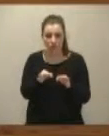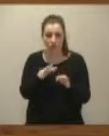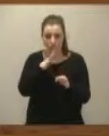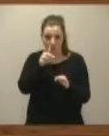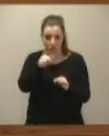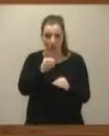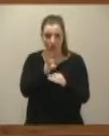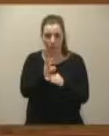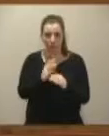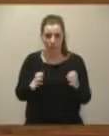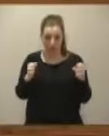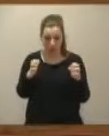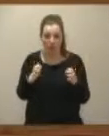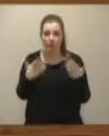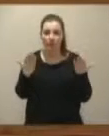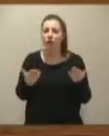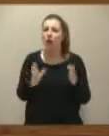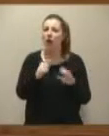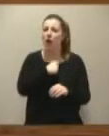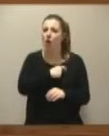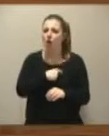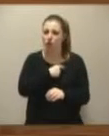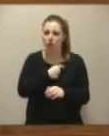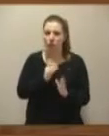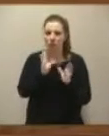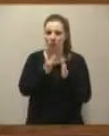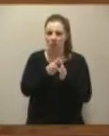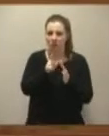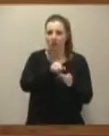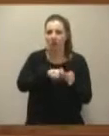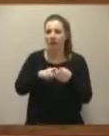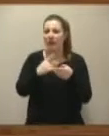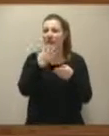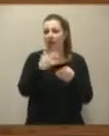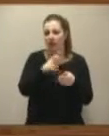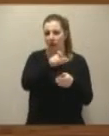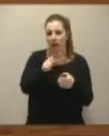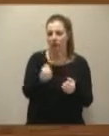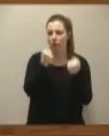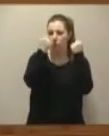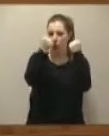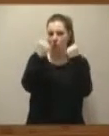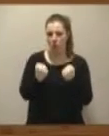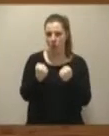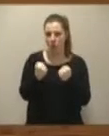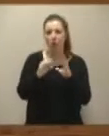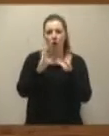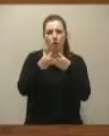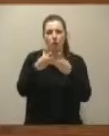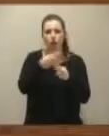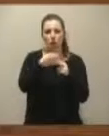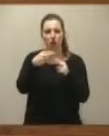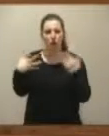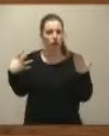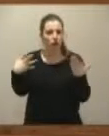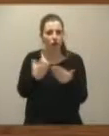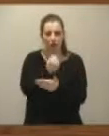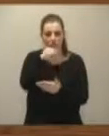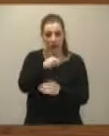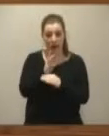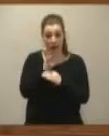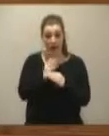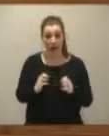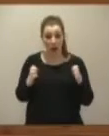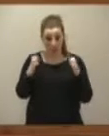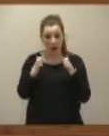Pleno. Una comisión que contó con la participación de expertos, en la que todos los grupos políticos de esta Cámara,